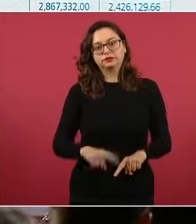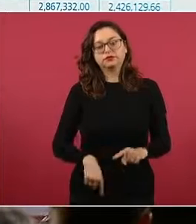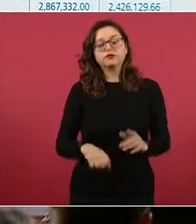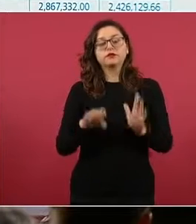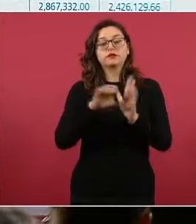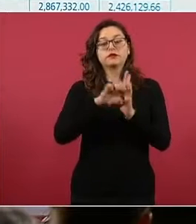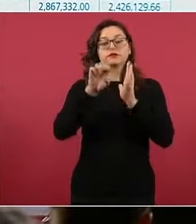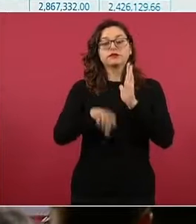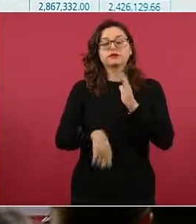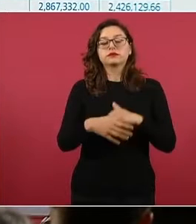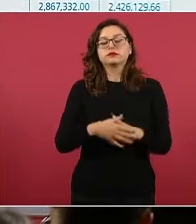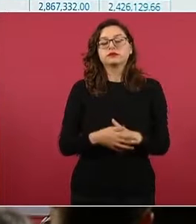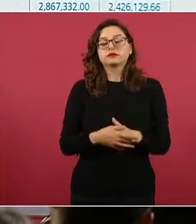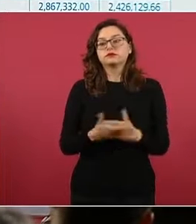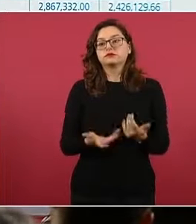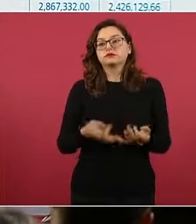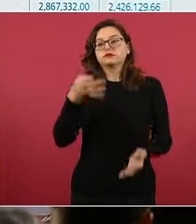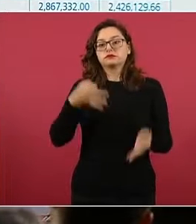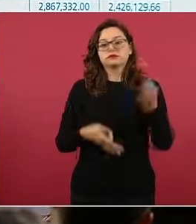domicilios,